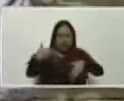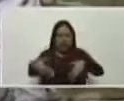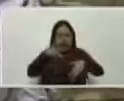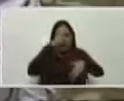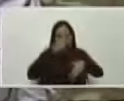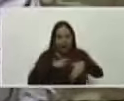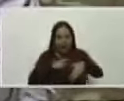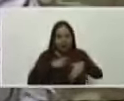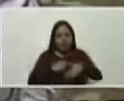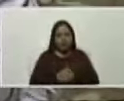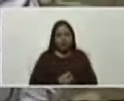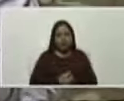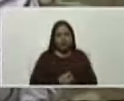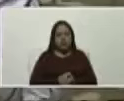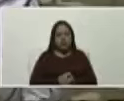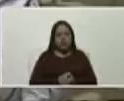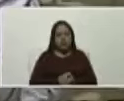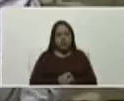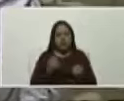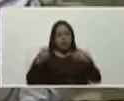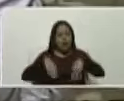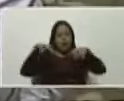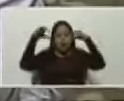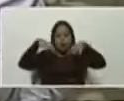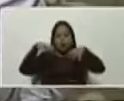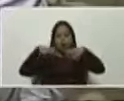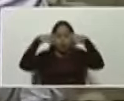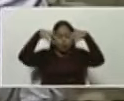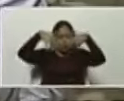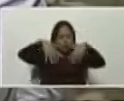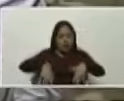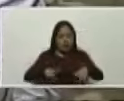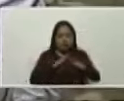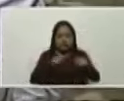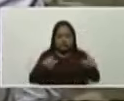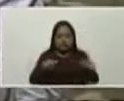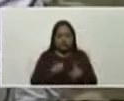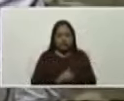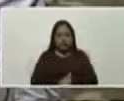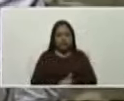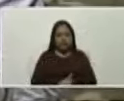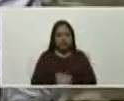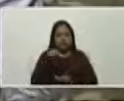de incremento de la lluvia. Ahí están los